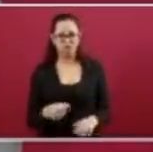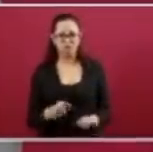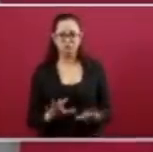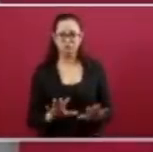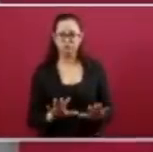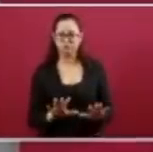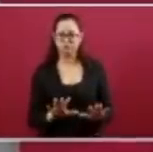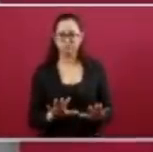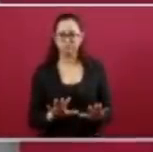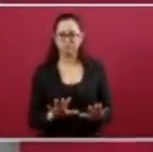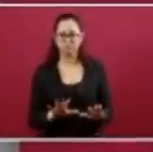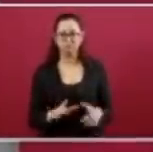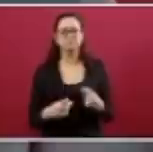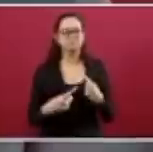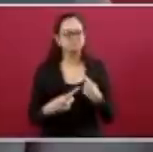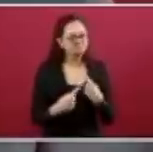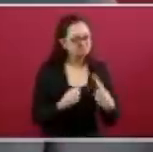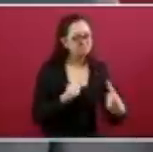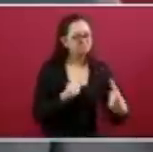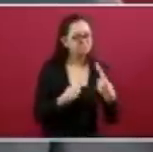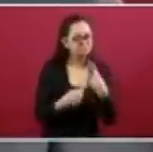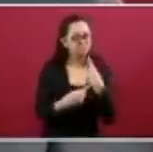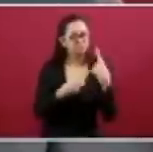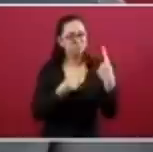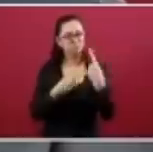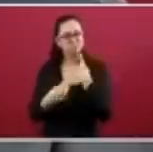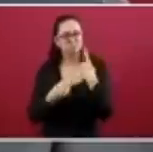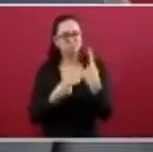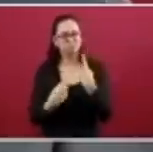sino mediante el convencimiento, porque